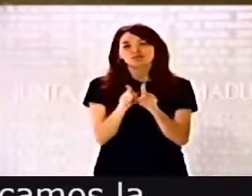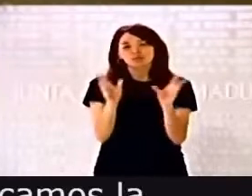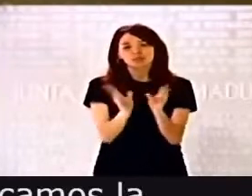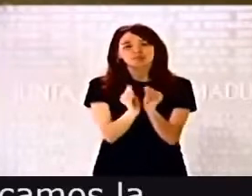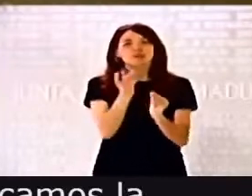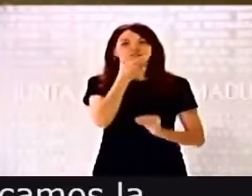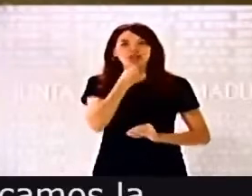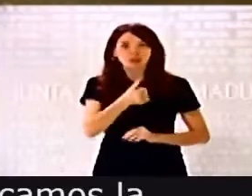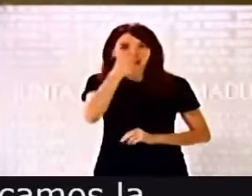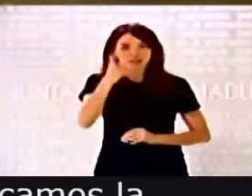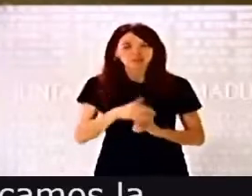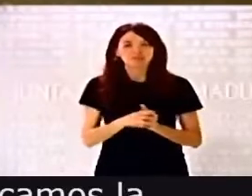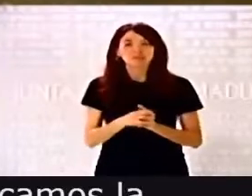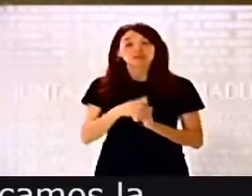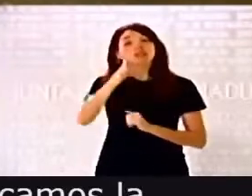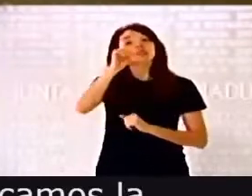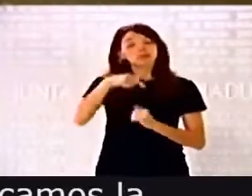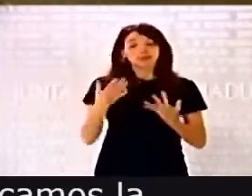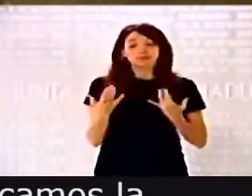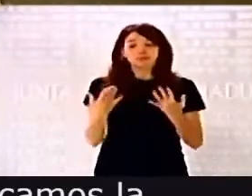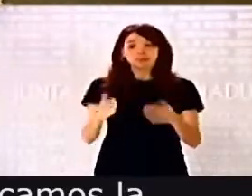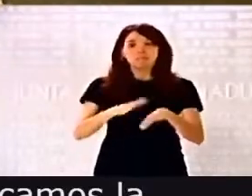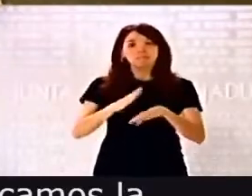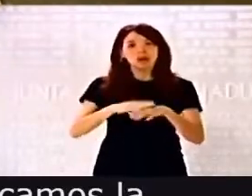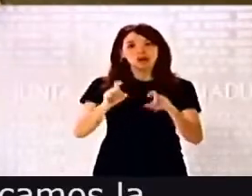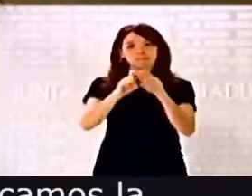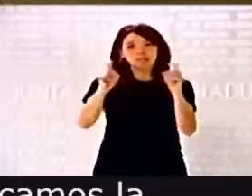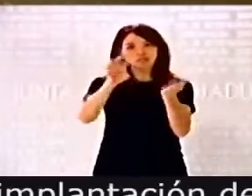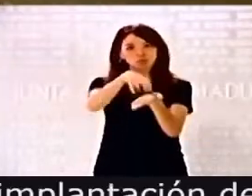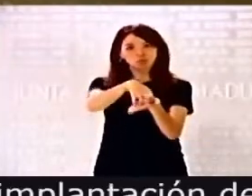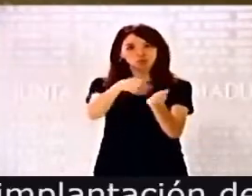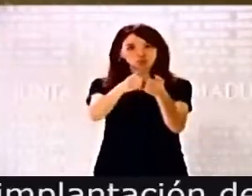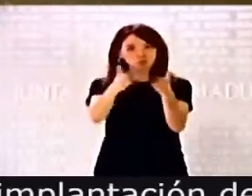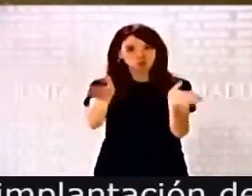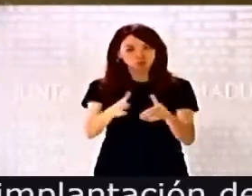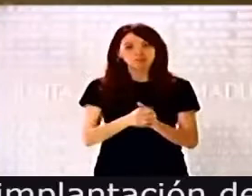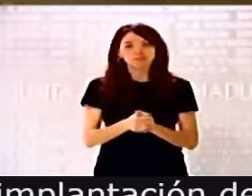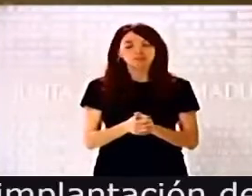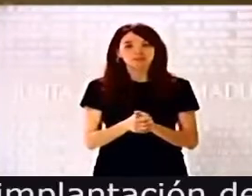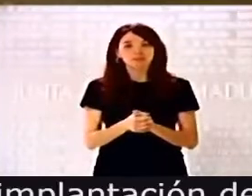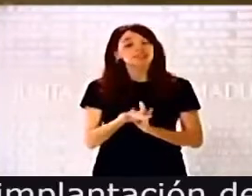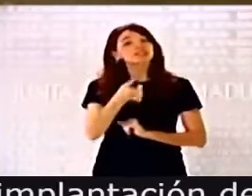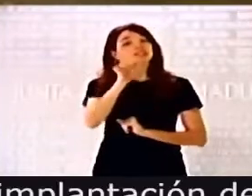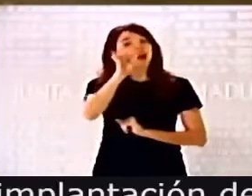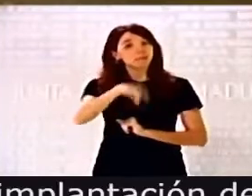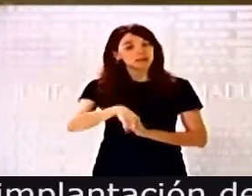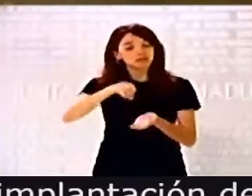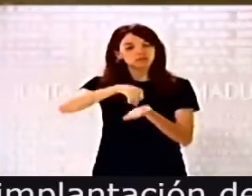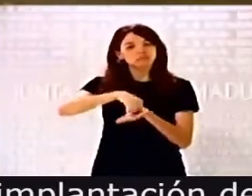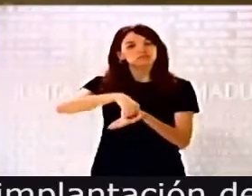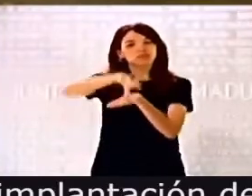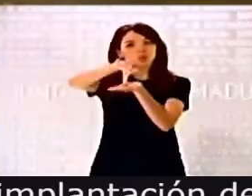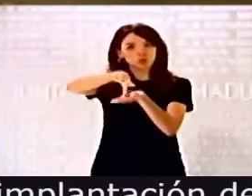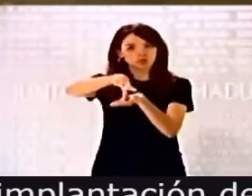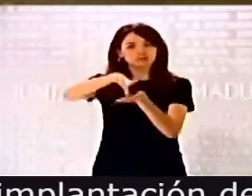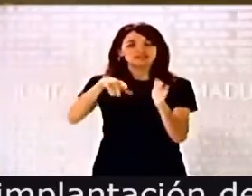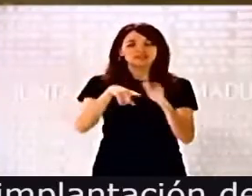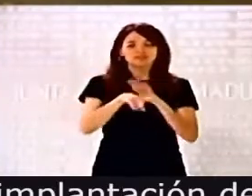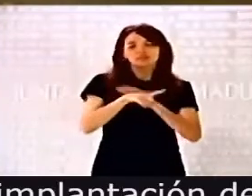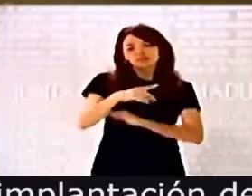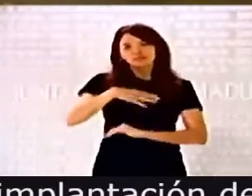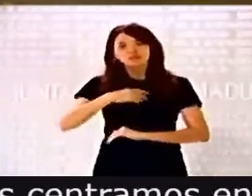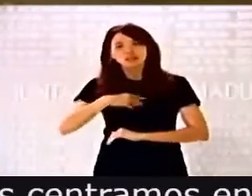implantación de actividades económicas. Pero si concretamos, nos centramos en la descentralización de trámites